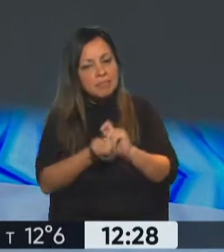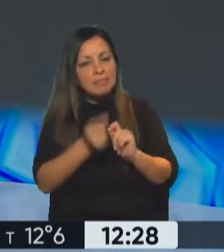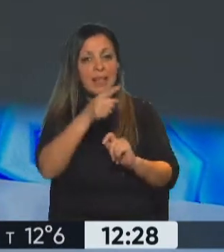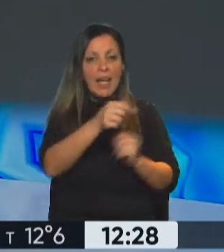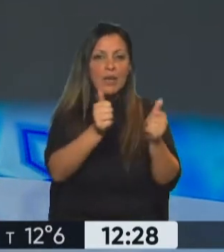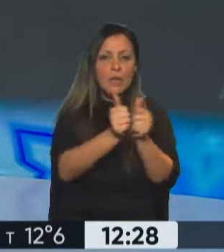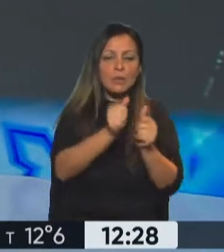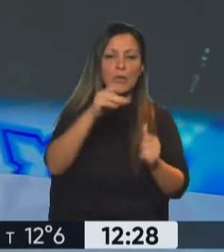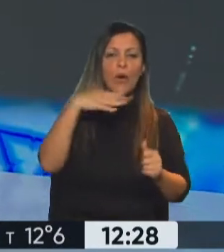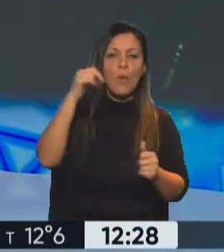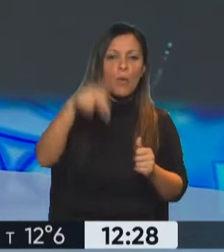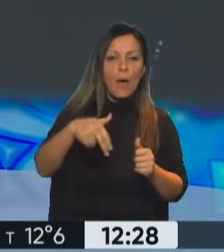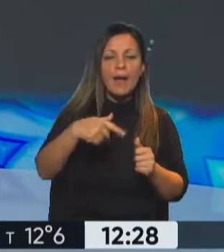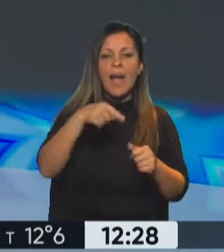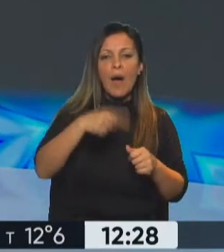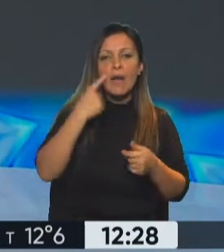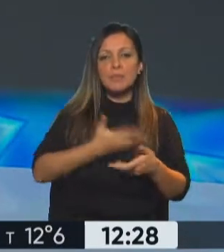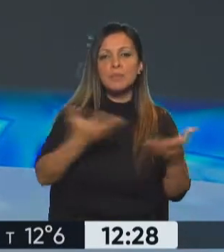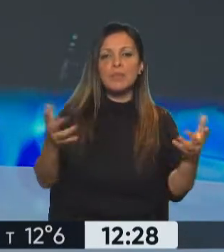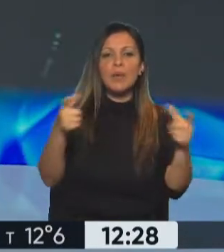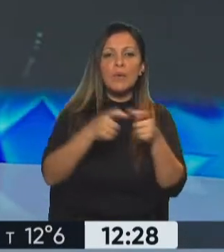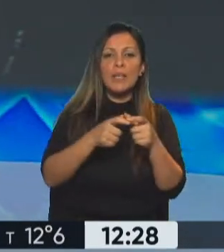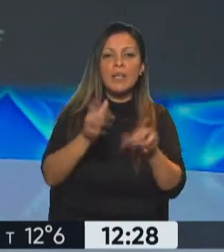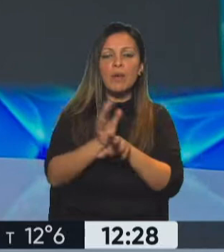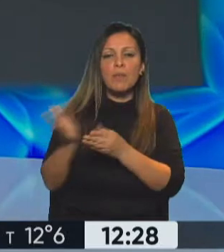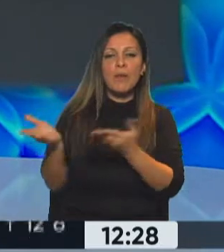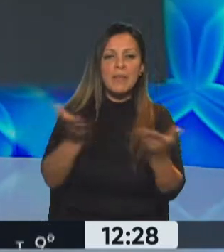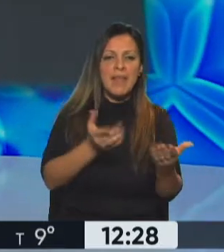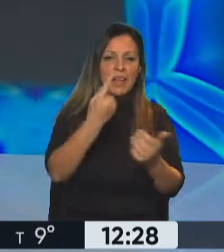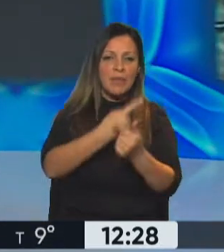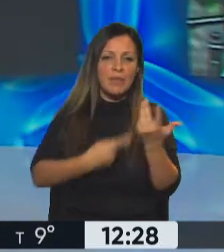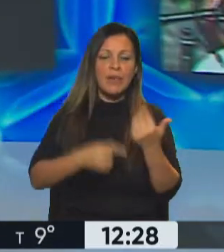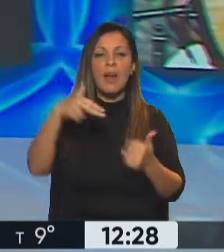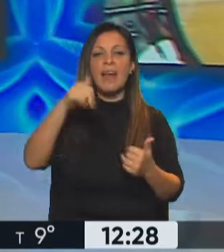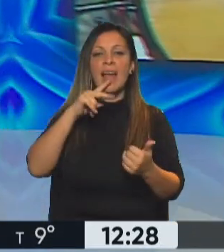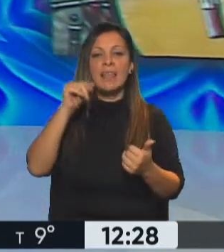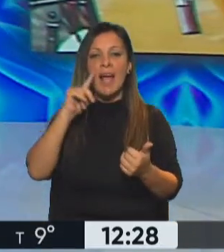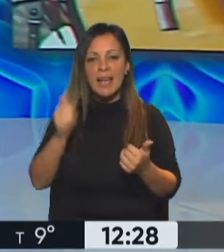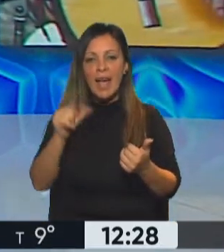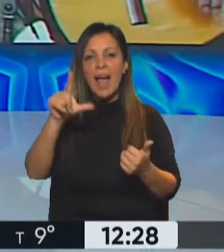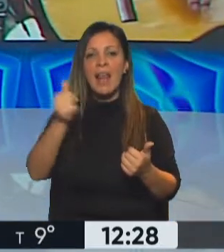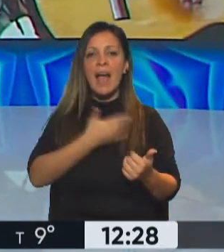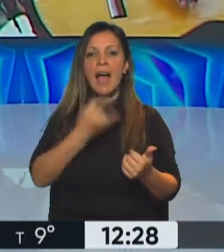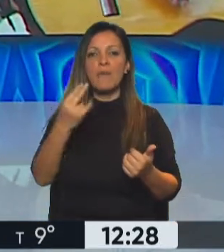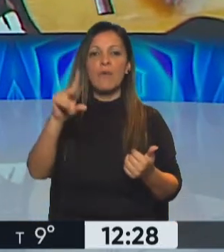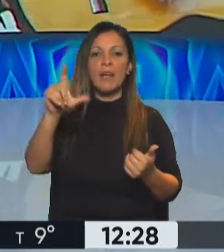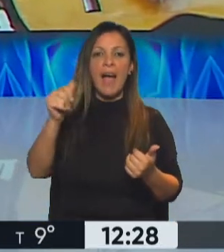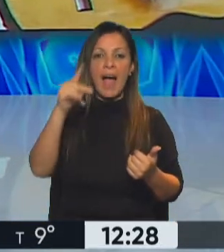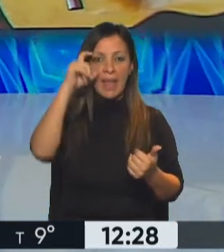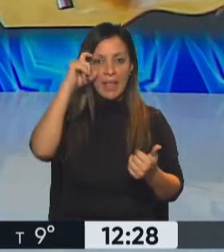se encargó de plasmar en un disco que tiene invitados como David Byrne o Natalia Lafourcade, por mencionar solo algunos. Está